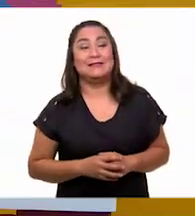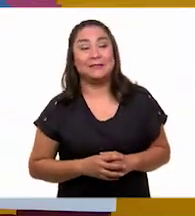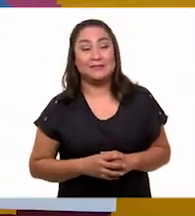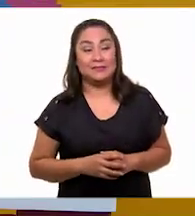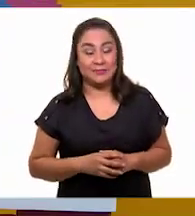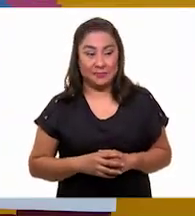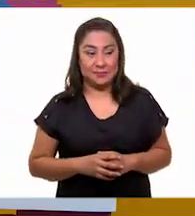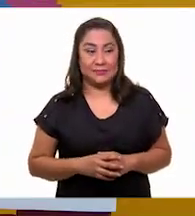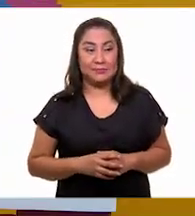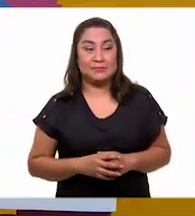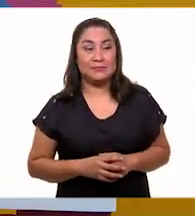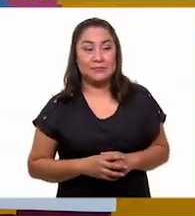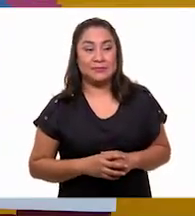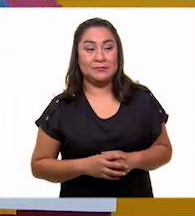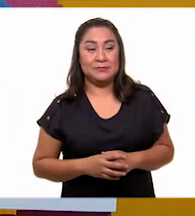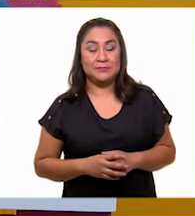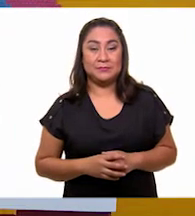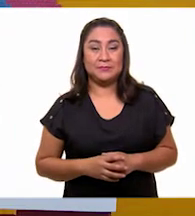Listo. Ahí está. Tenemos aquí